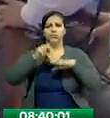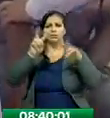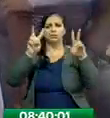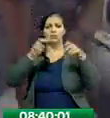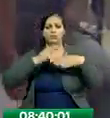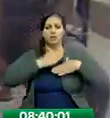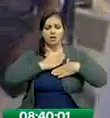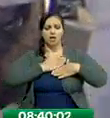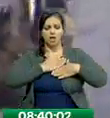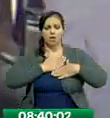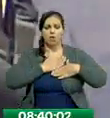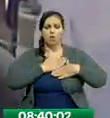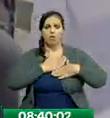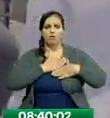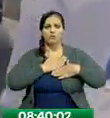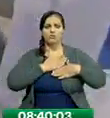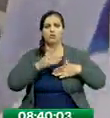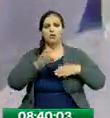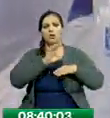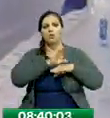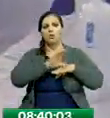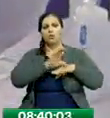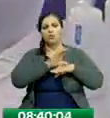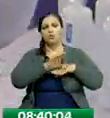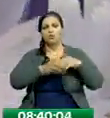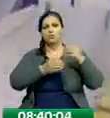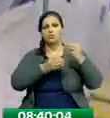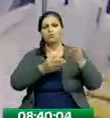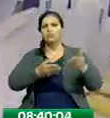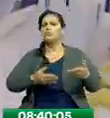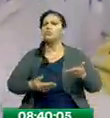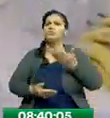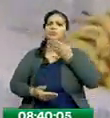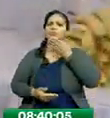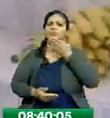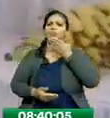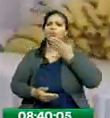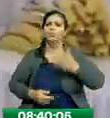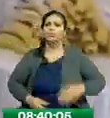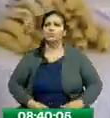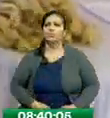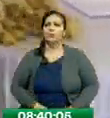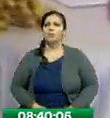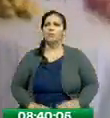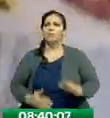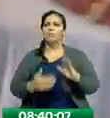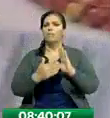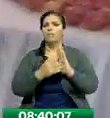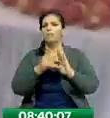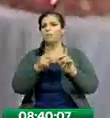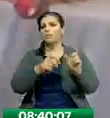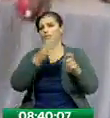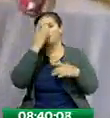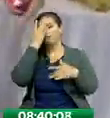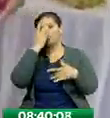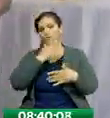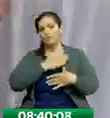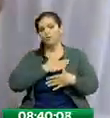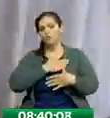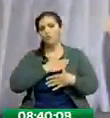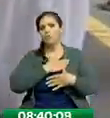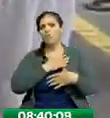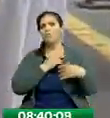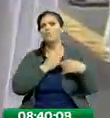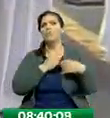y obviamente está sugiriendo quiere que le recomienda a las personas que tienen problemas del corazón bueno a todas las